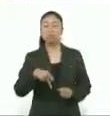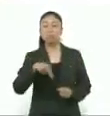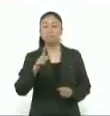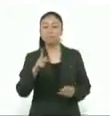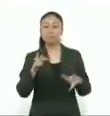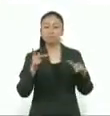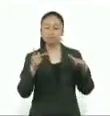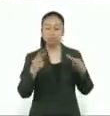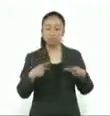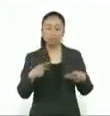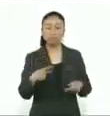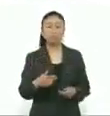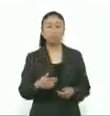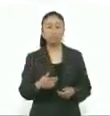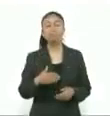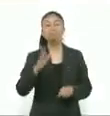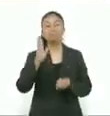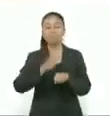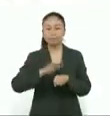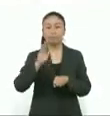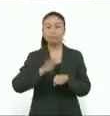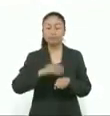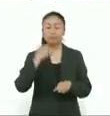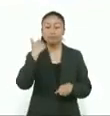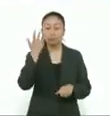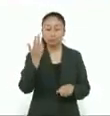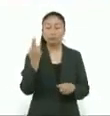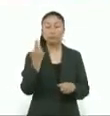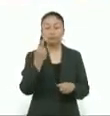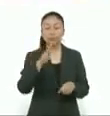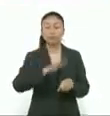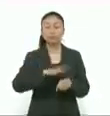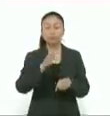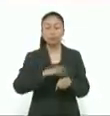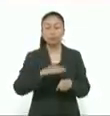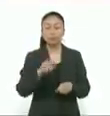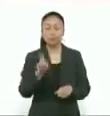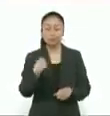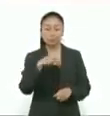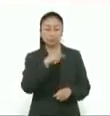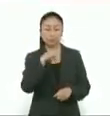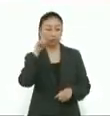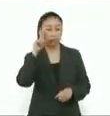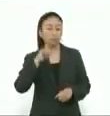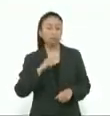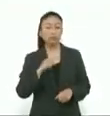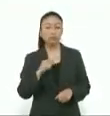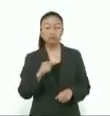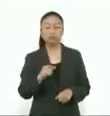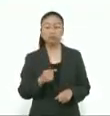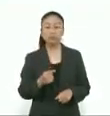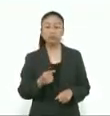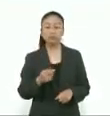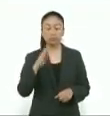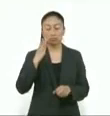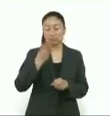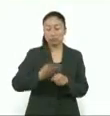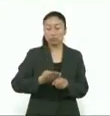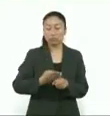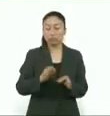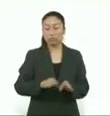se merece todavía más de nosotros y nosotras las mujeres al frente de responsabilidades